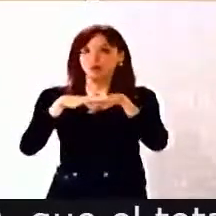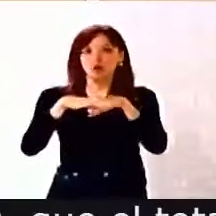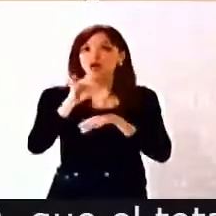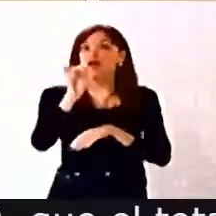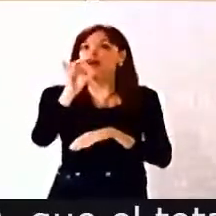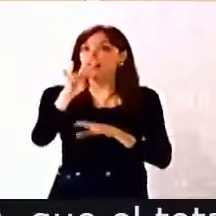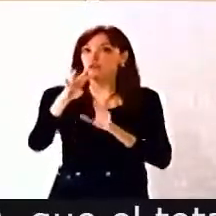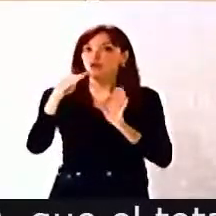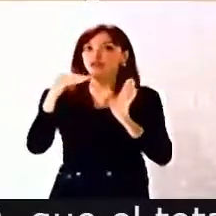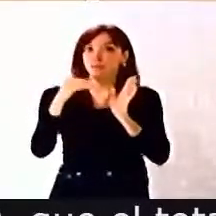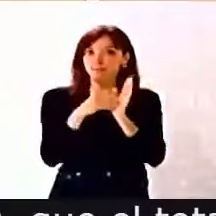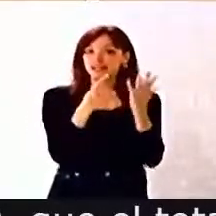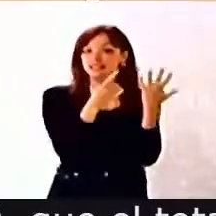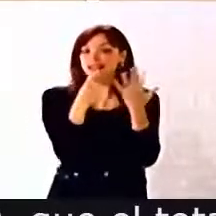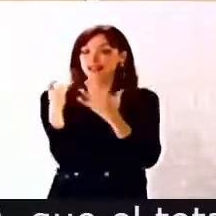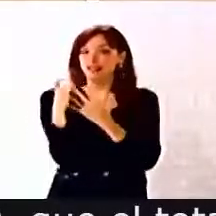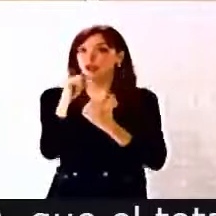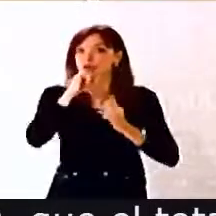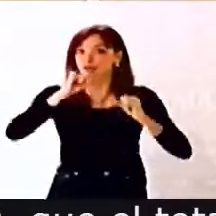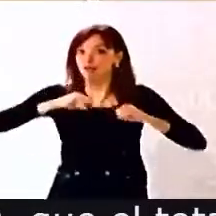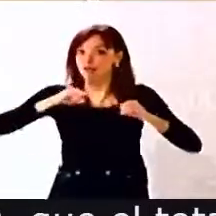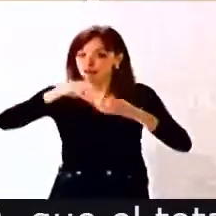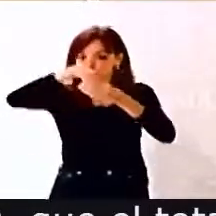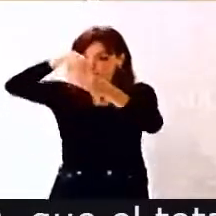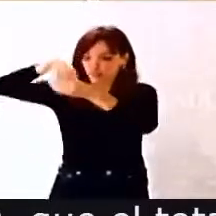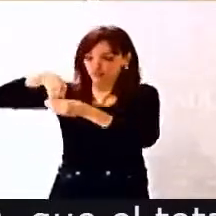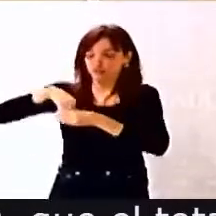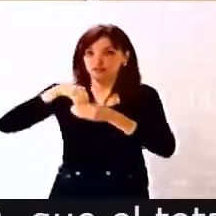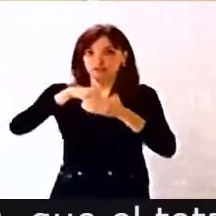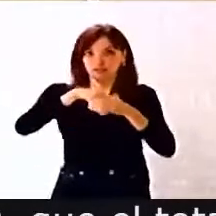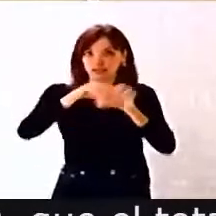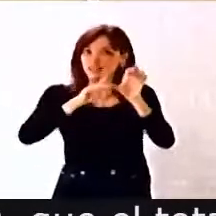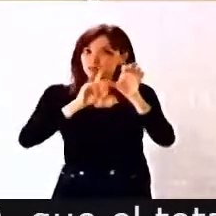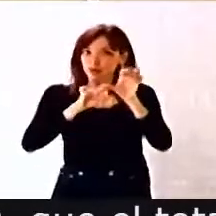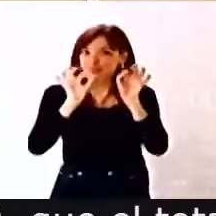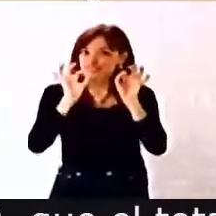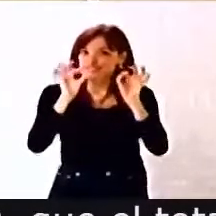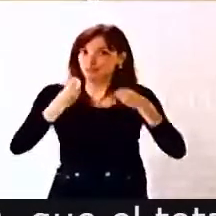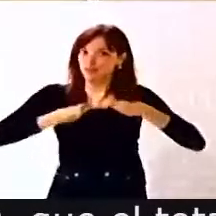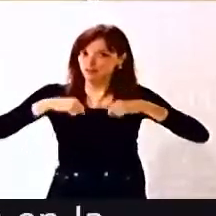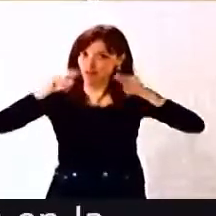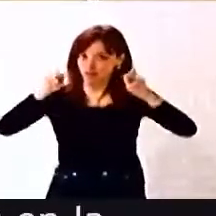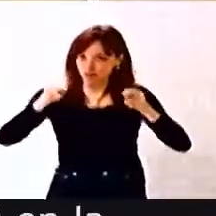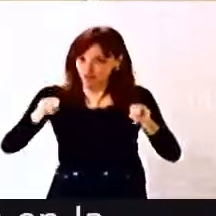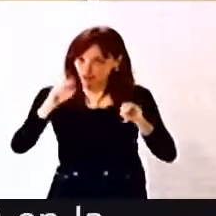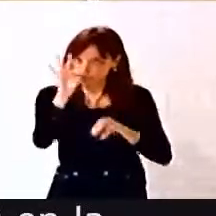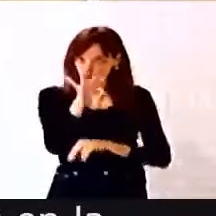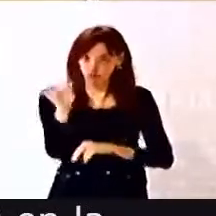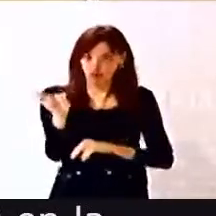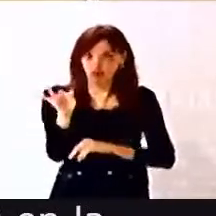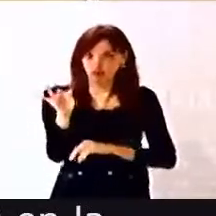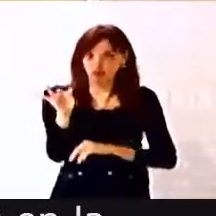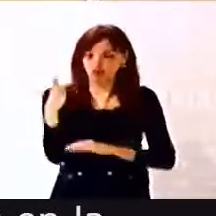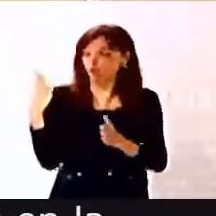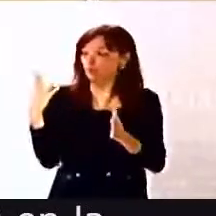14.600 residentes que tenemos en la comunidad autónoma, ha habido en el total del periodo 310 positivos,